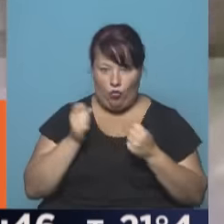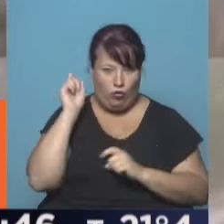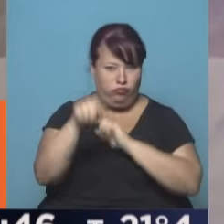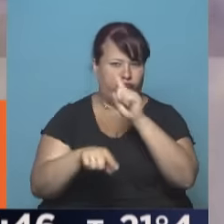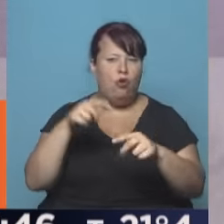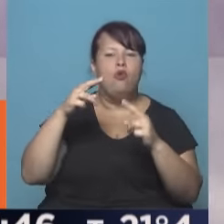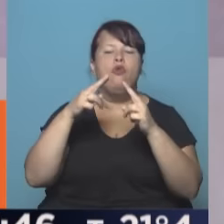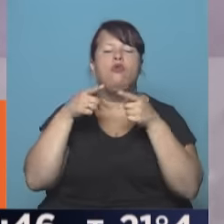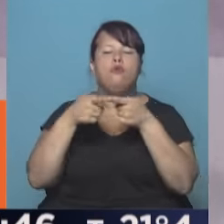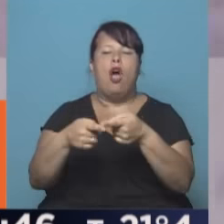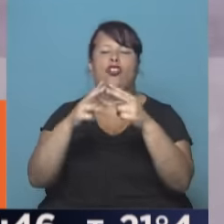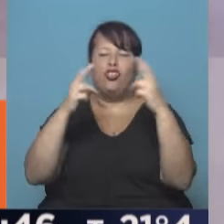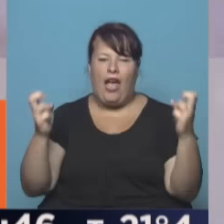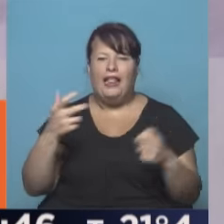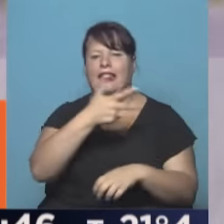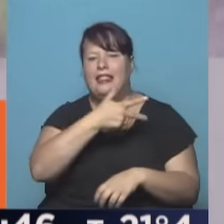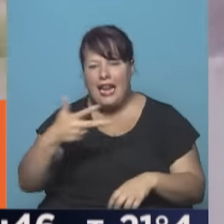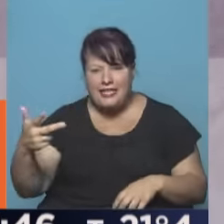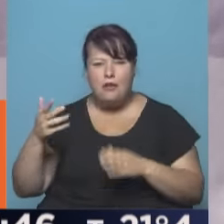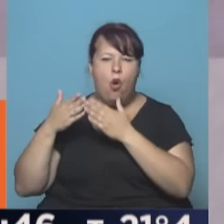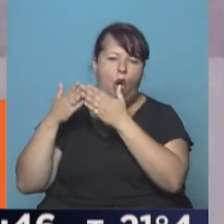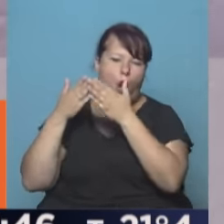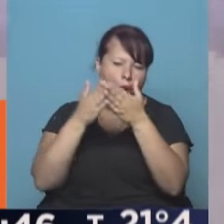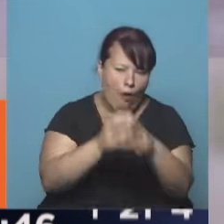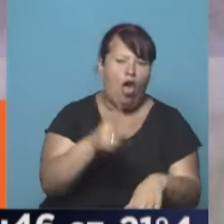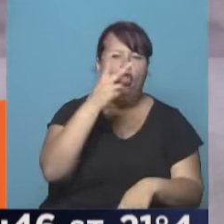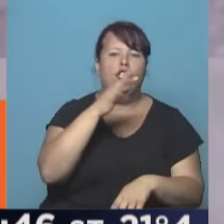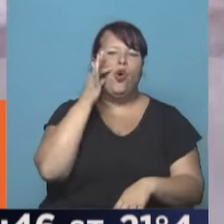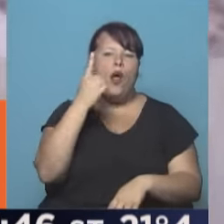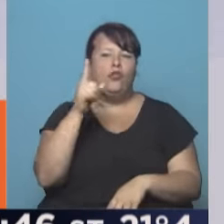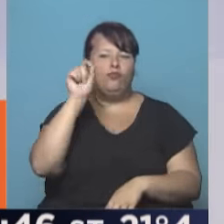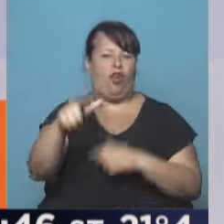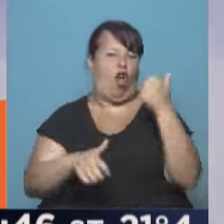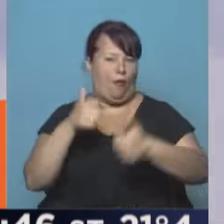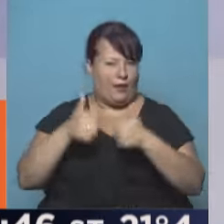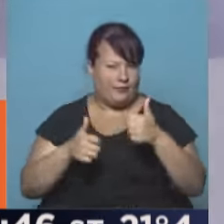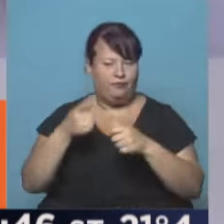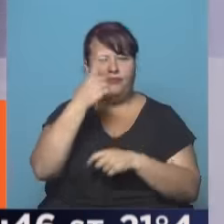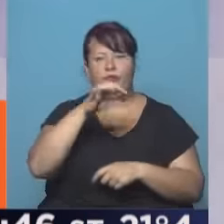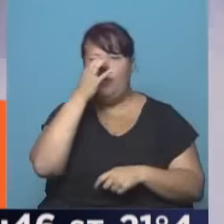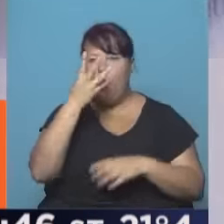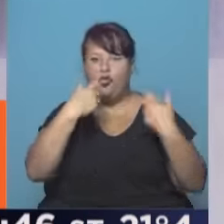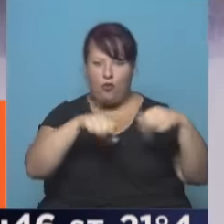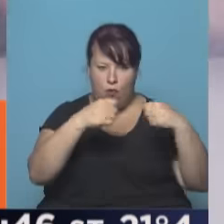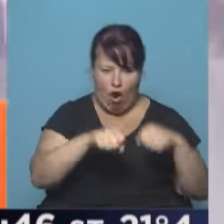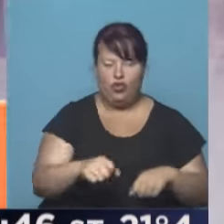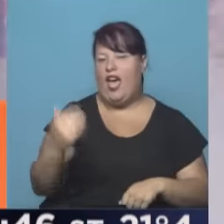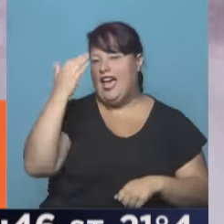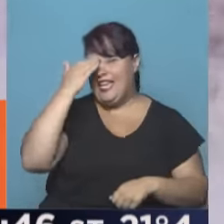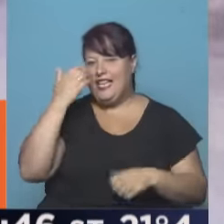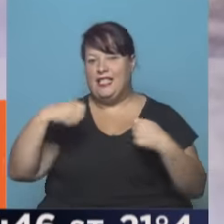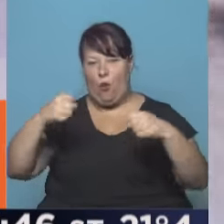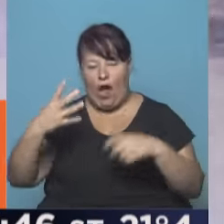al puerto de Zárate después de 3 semanas de navegación. 241 de ellos son de competencia, divididos en 124 motos, 15